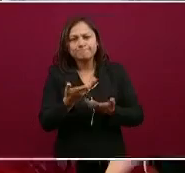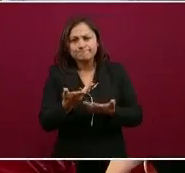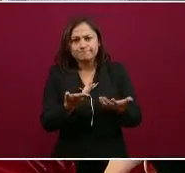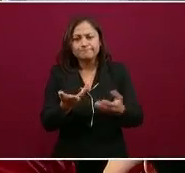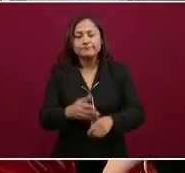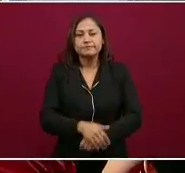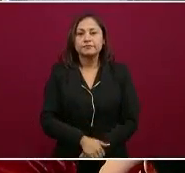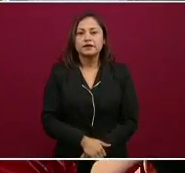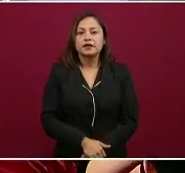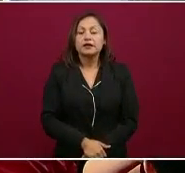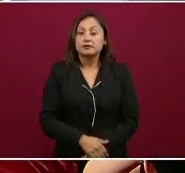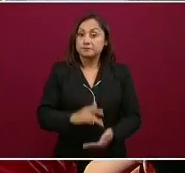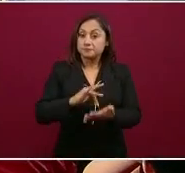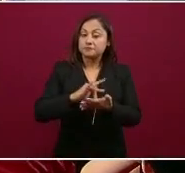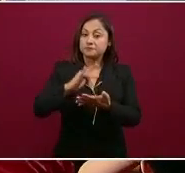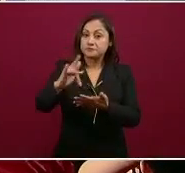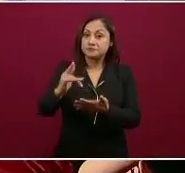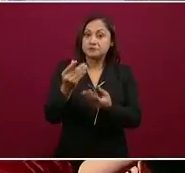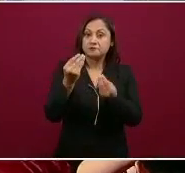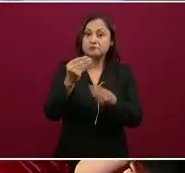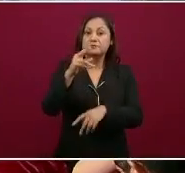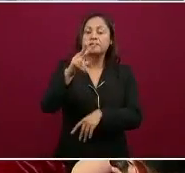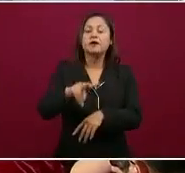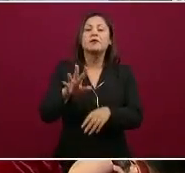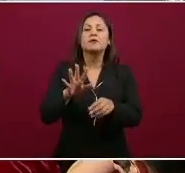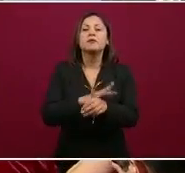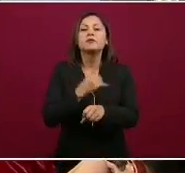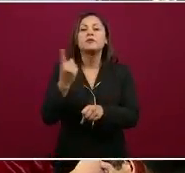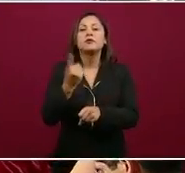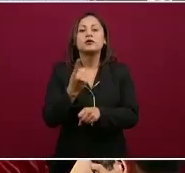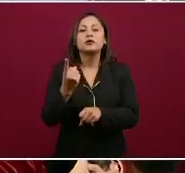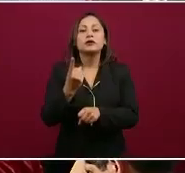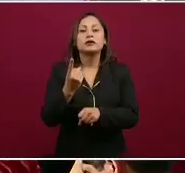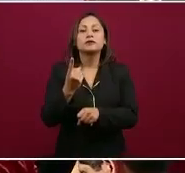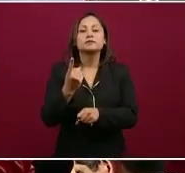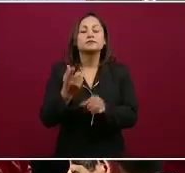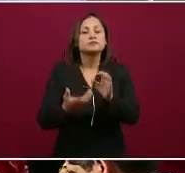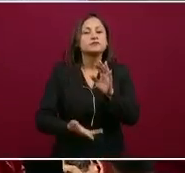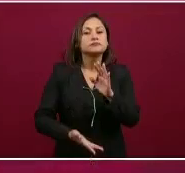gracias porque vamos a gira.